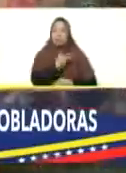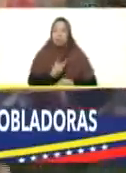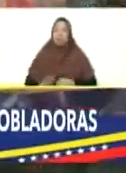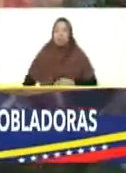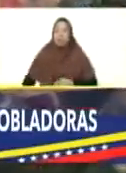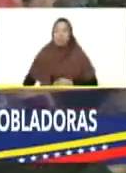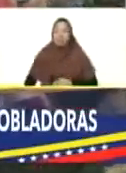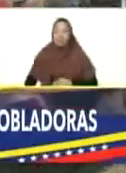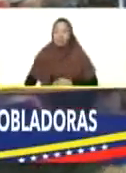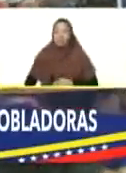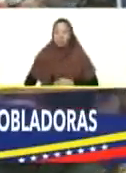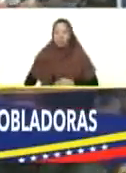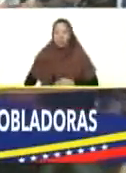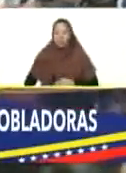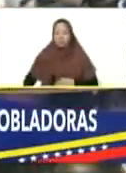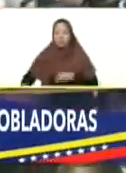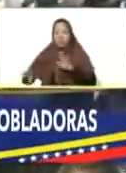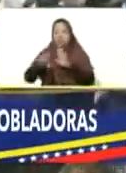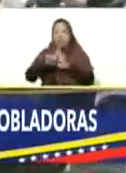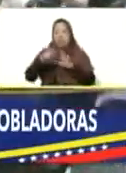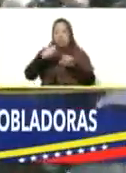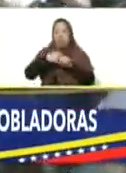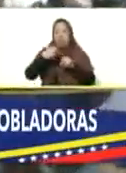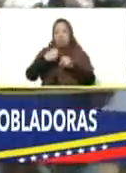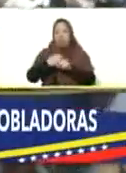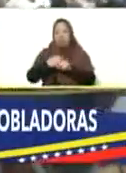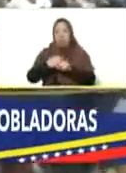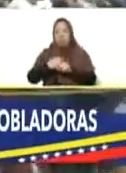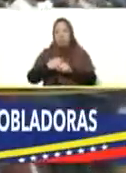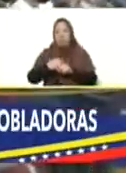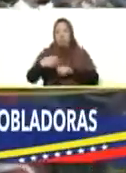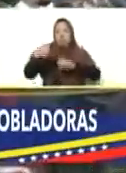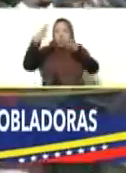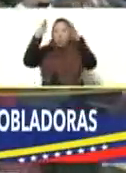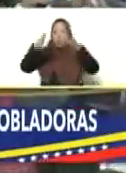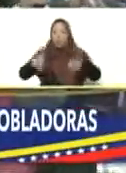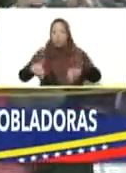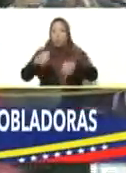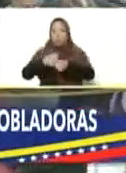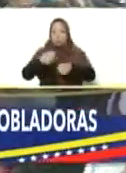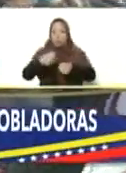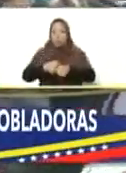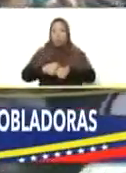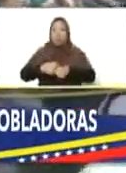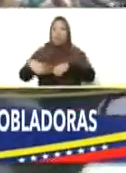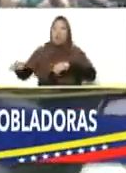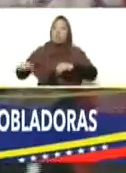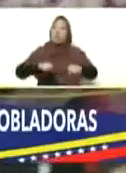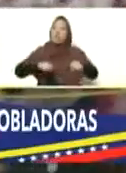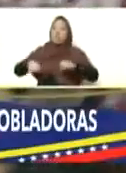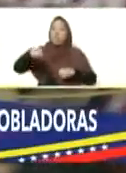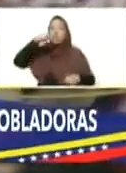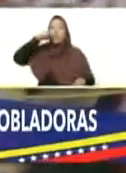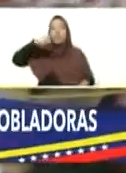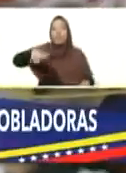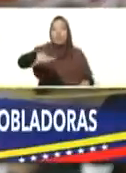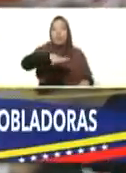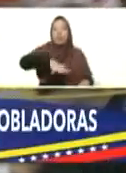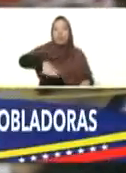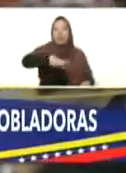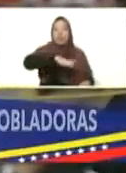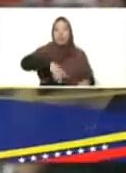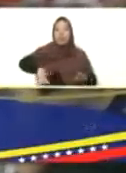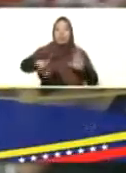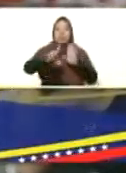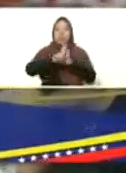no solamente es la ley de las trabajadoras residenciales pues mientras pobladores tiene una trayectoria de pueblo legislador